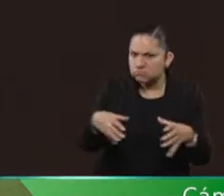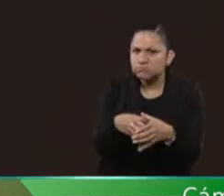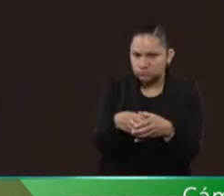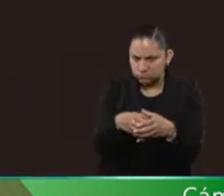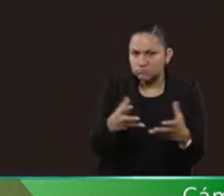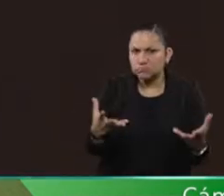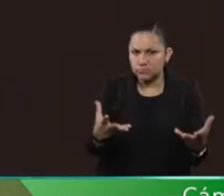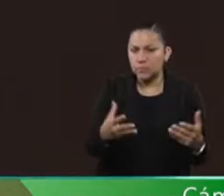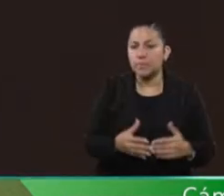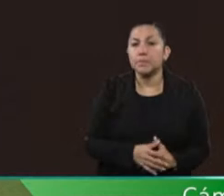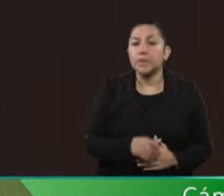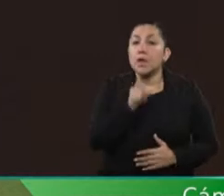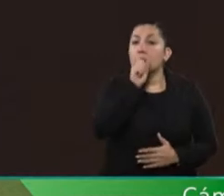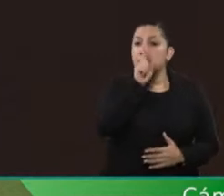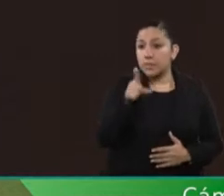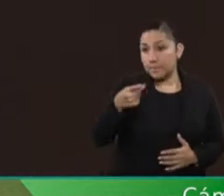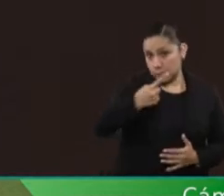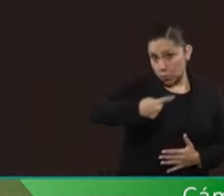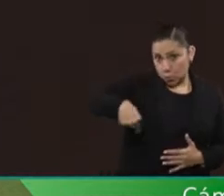que la transición